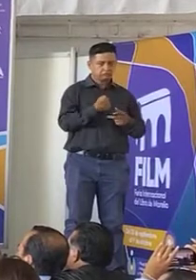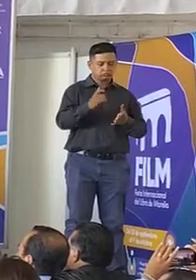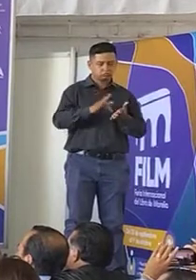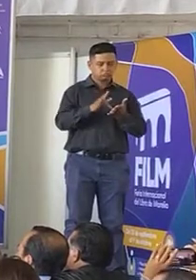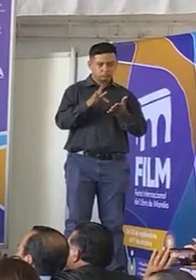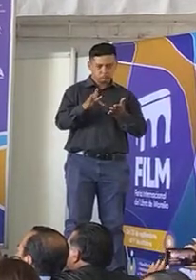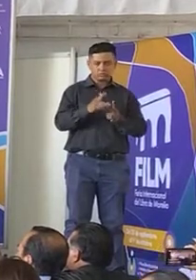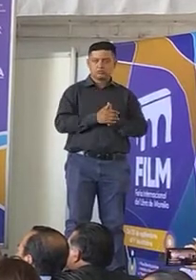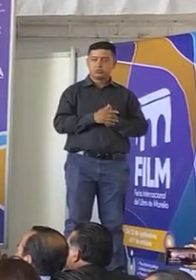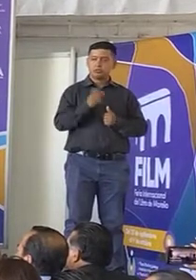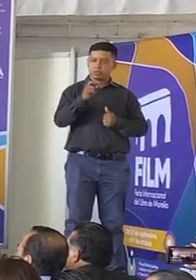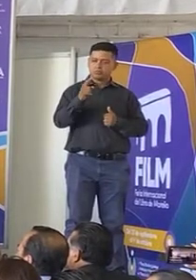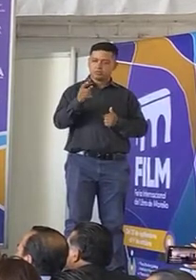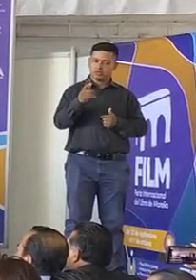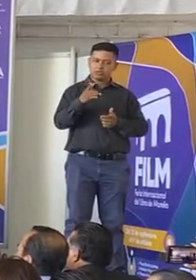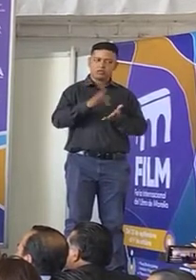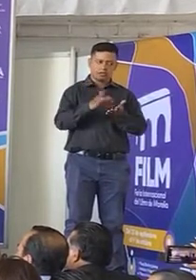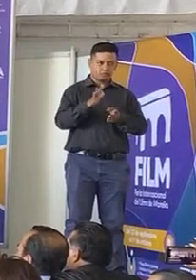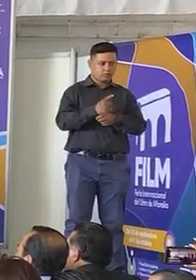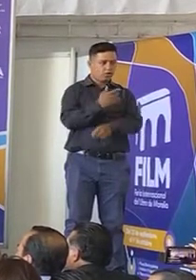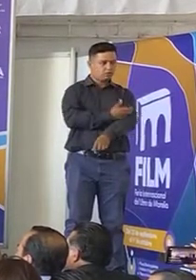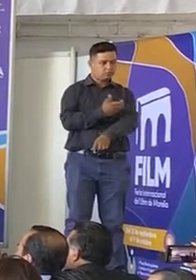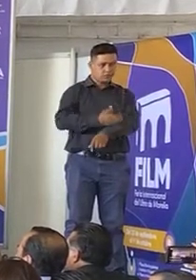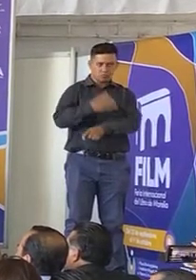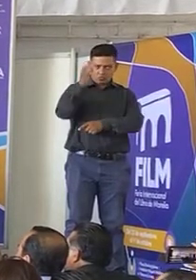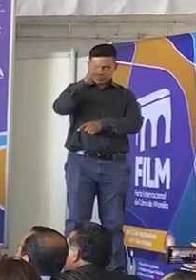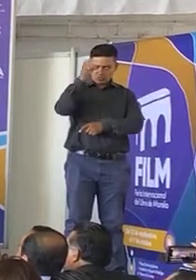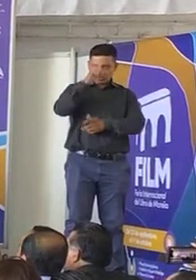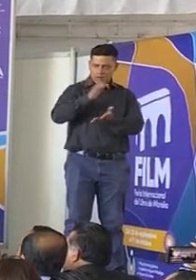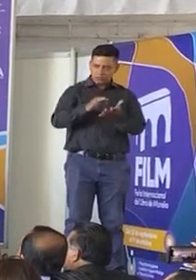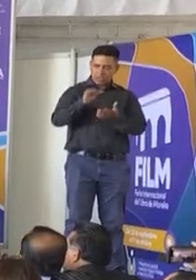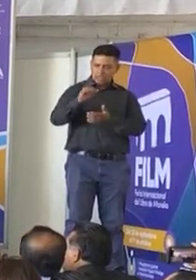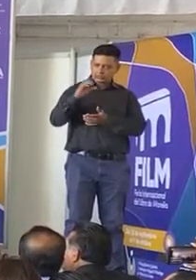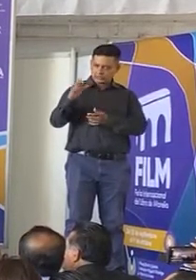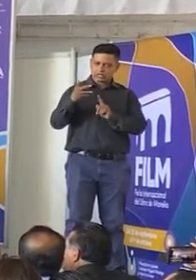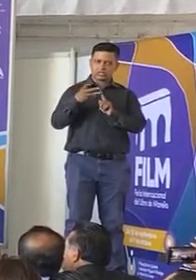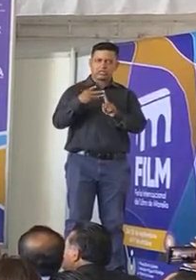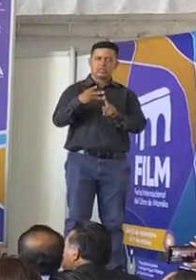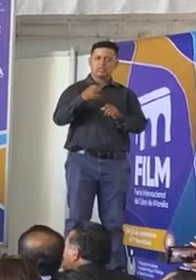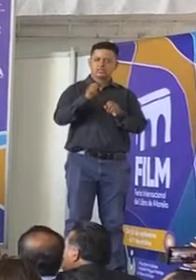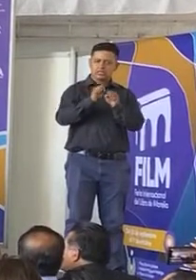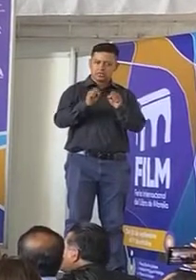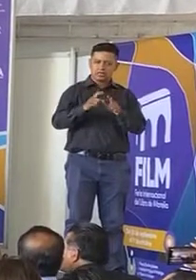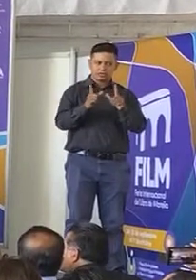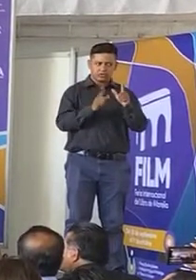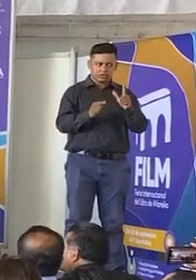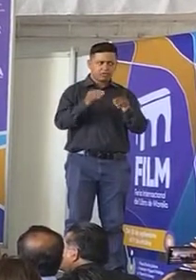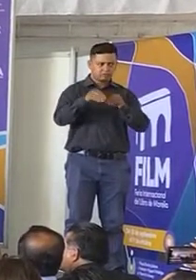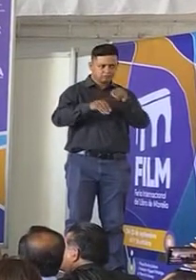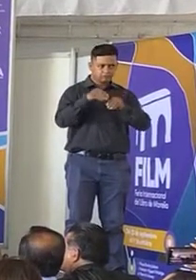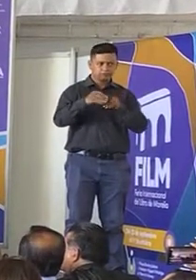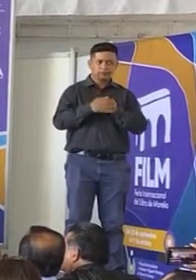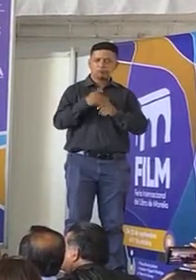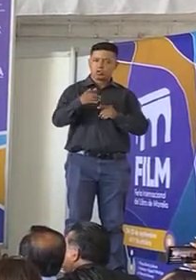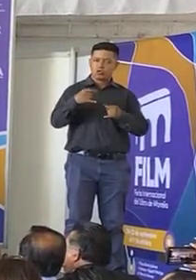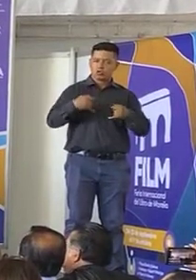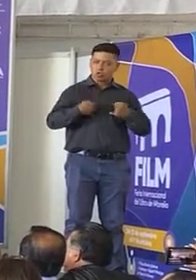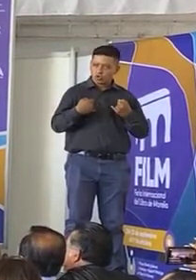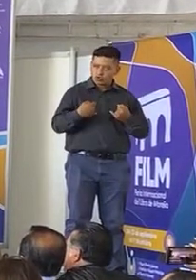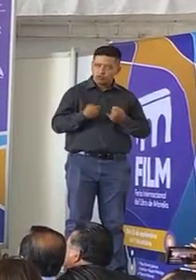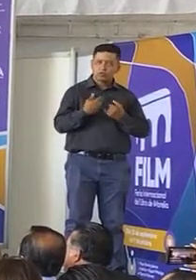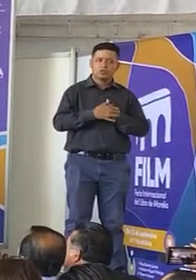también la Cultura Lectora AC, Sistema Nacional de Creadores, Encuentro Nacional de Poetas